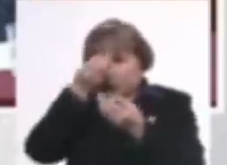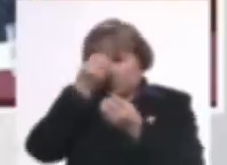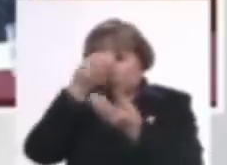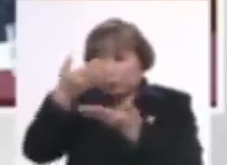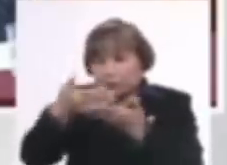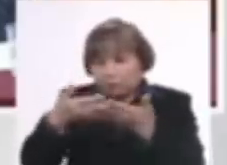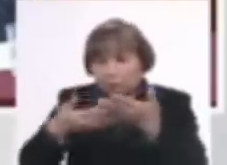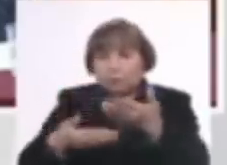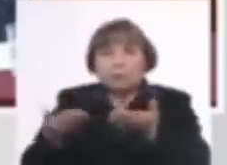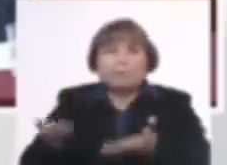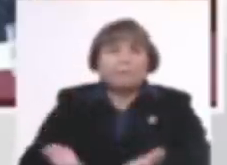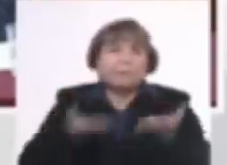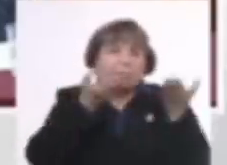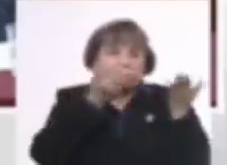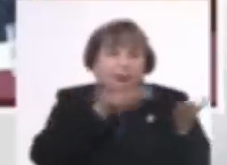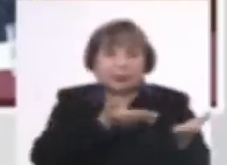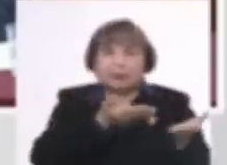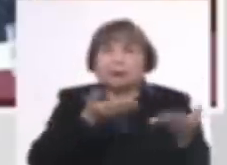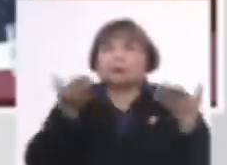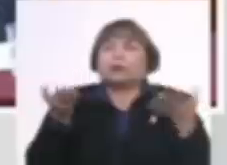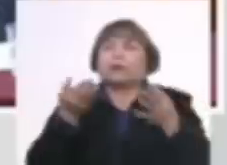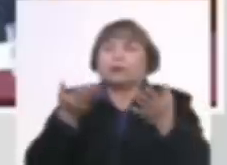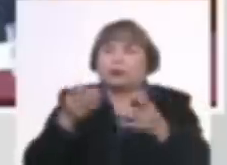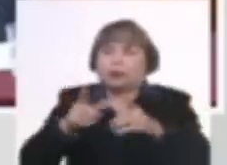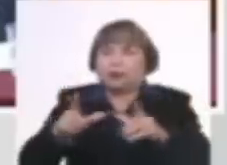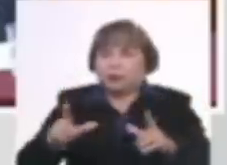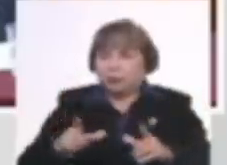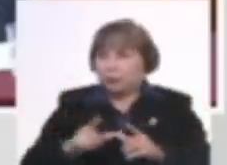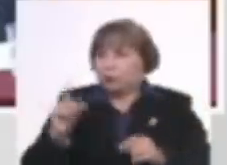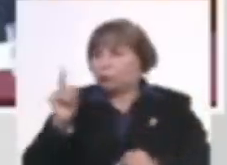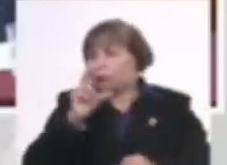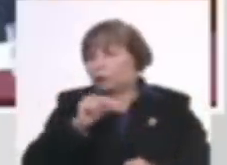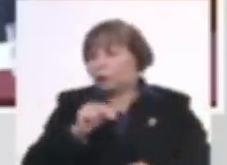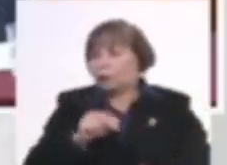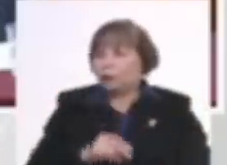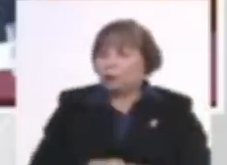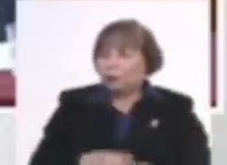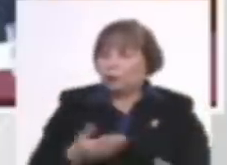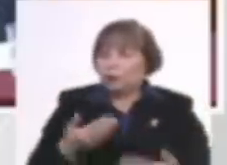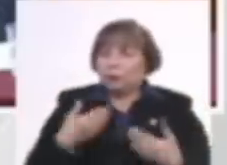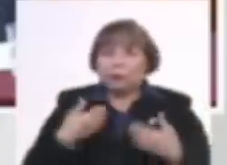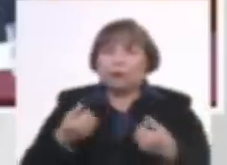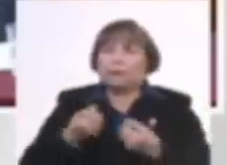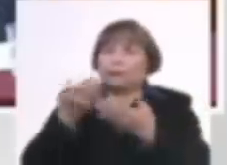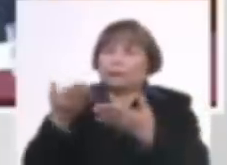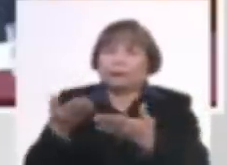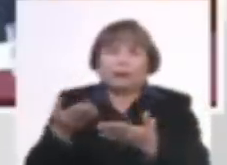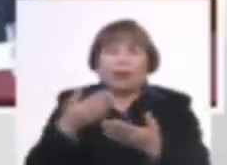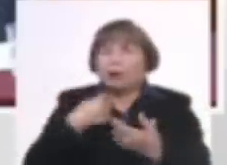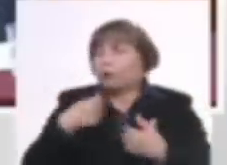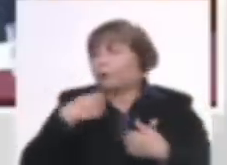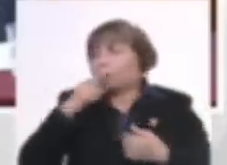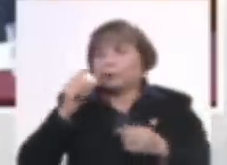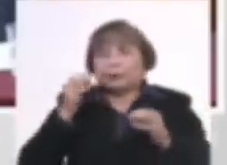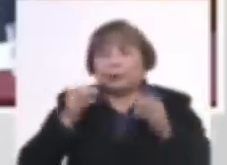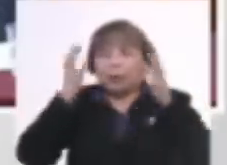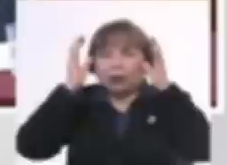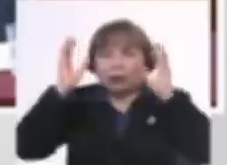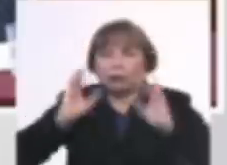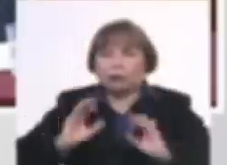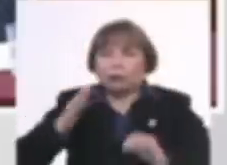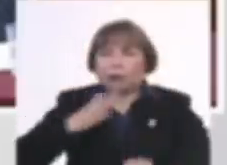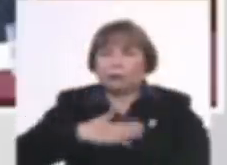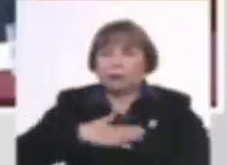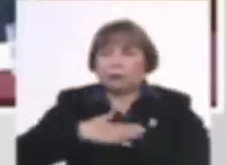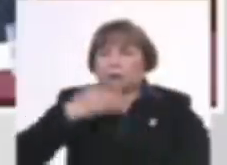información y presentarlo al sector donde corresponde. No ofrecer algo que no está de acorde a